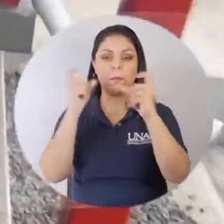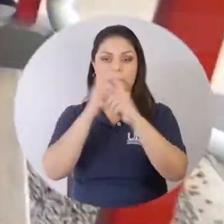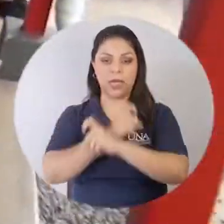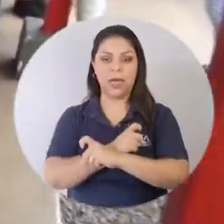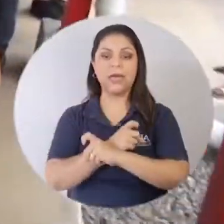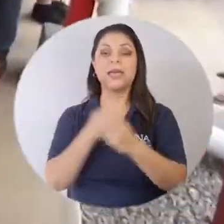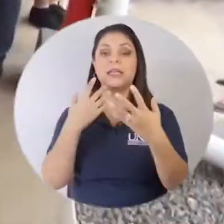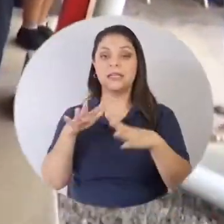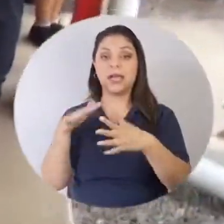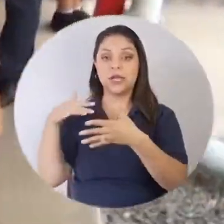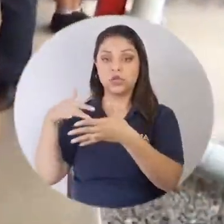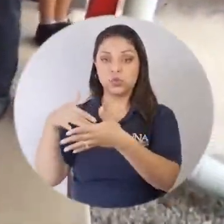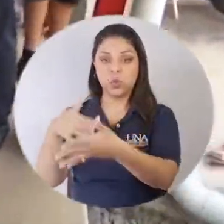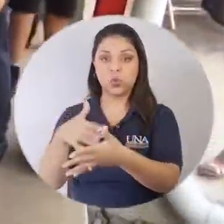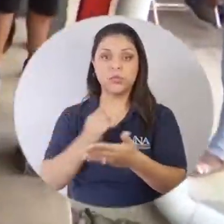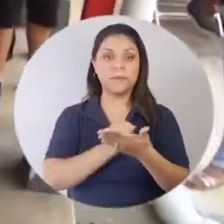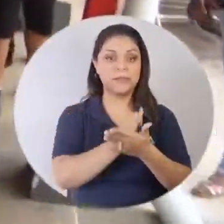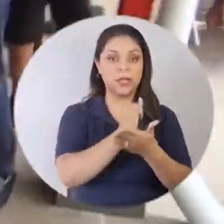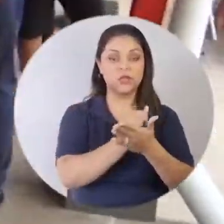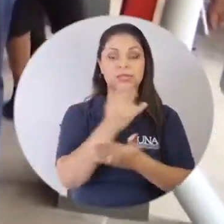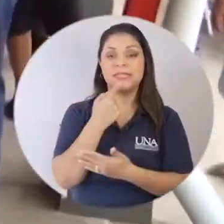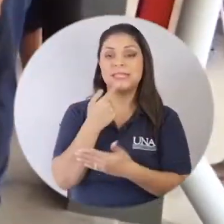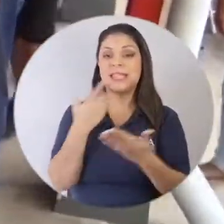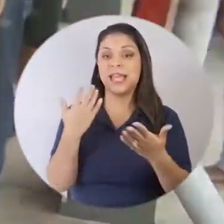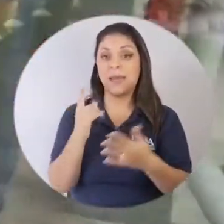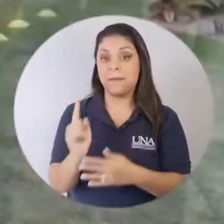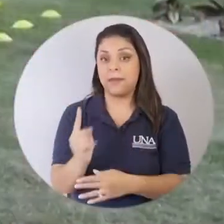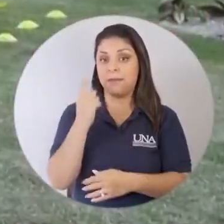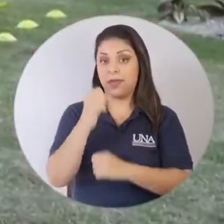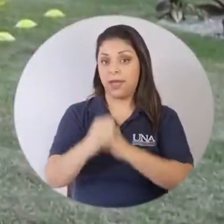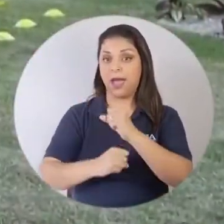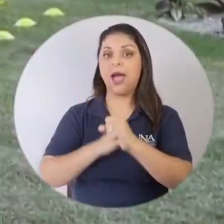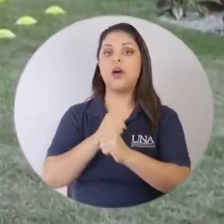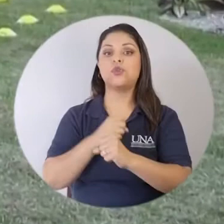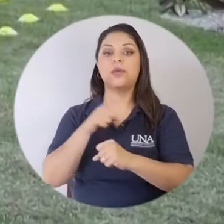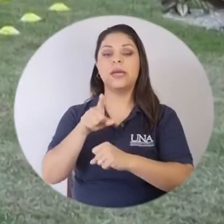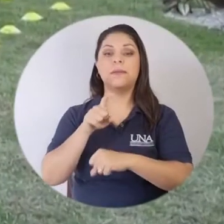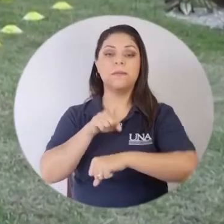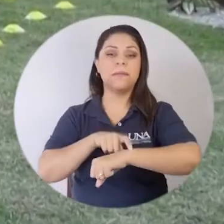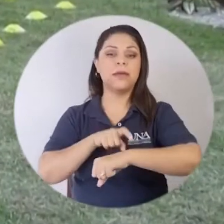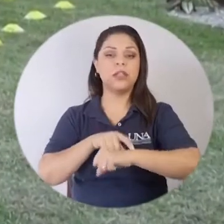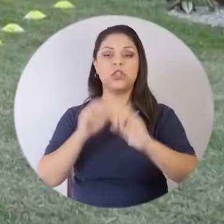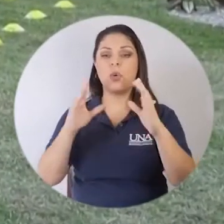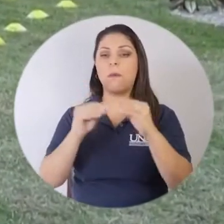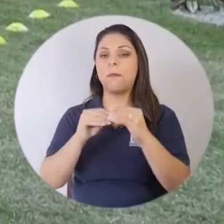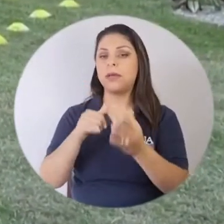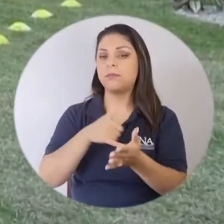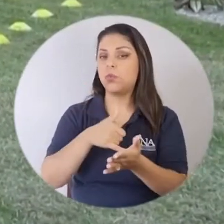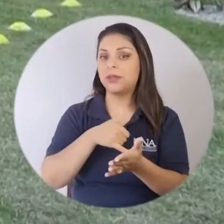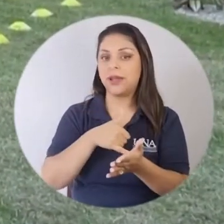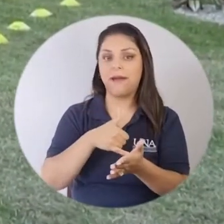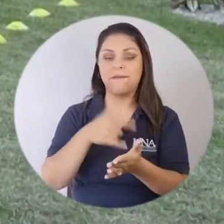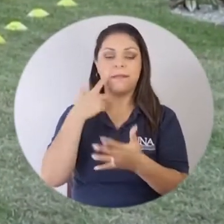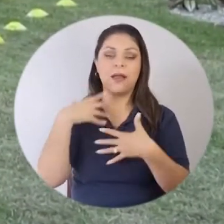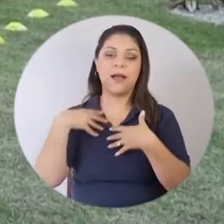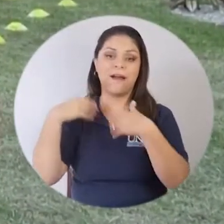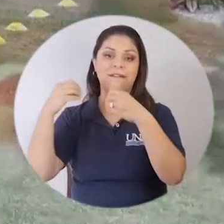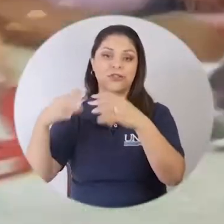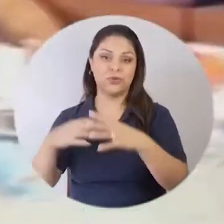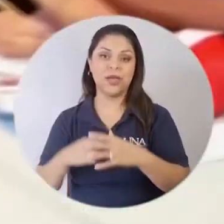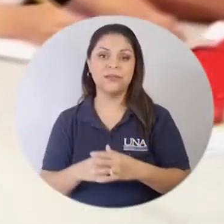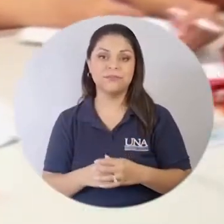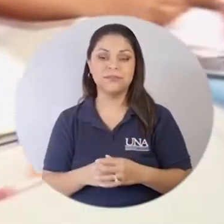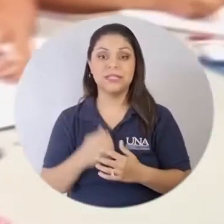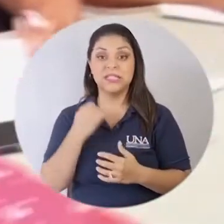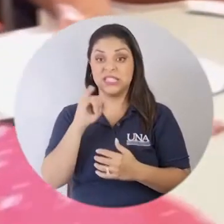bastante complejidad. Ya estudios e investigaciones nos dicen que ese primer año es el periodo de mayor vulnerabilidad para abandonar. Si queremos